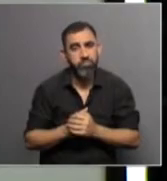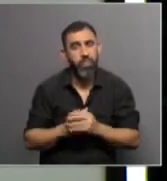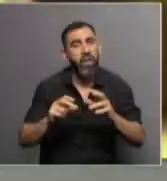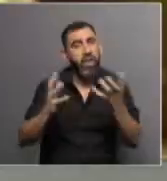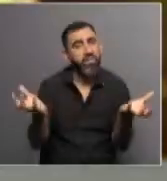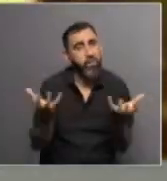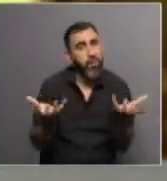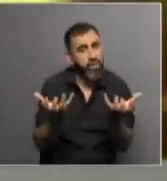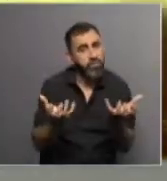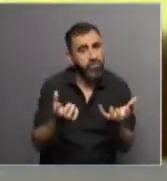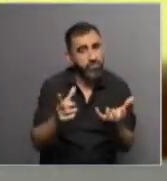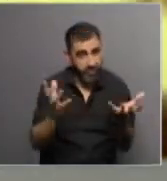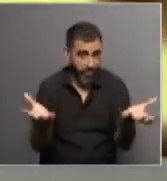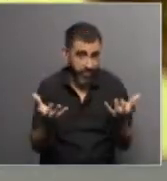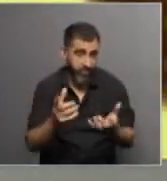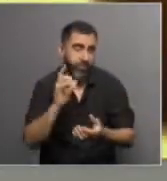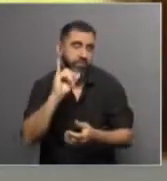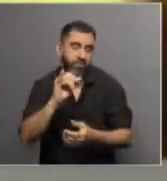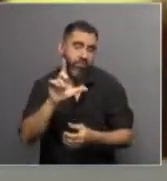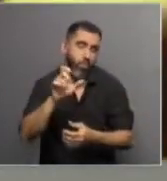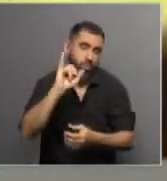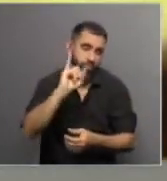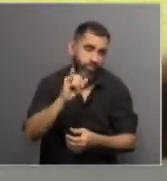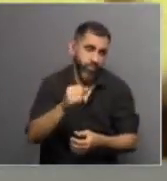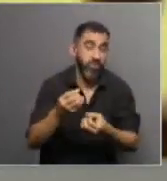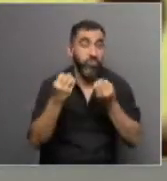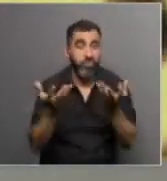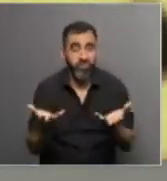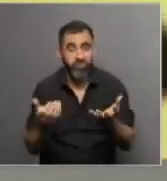la zona? Sí, obvio. Ajá. Obvio porque, digamos,